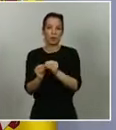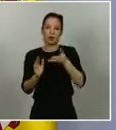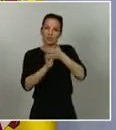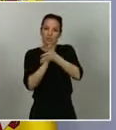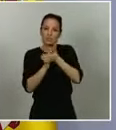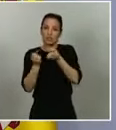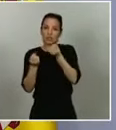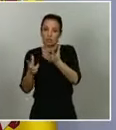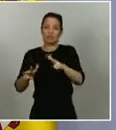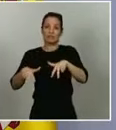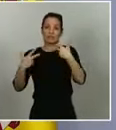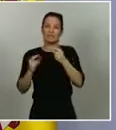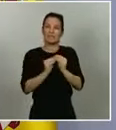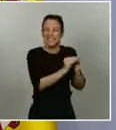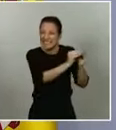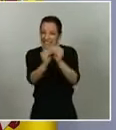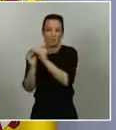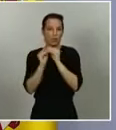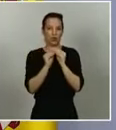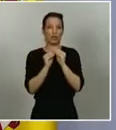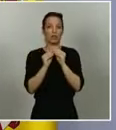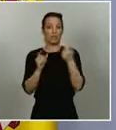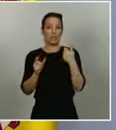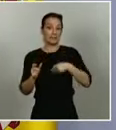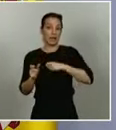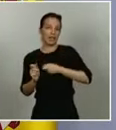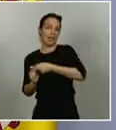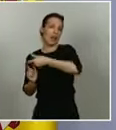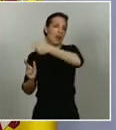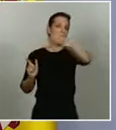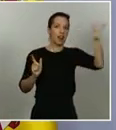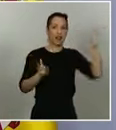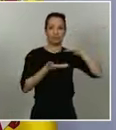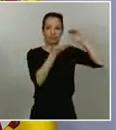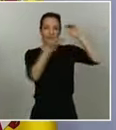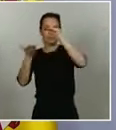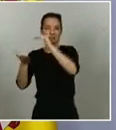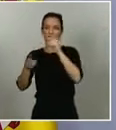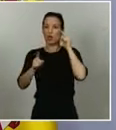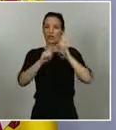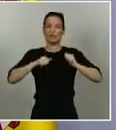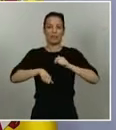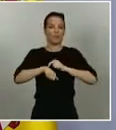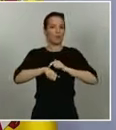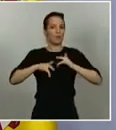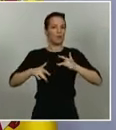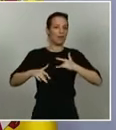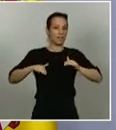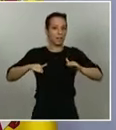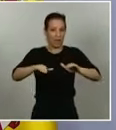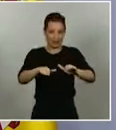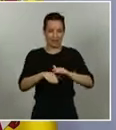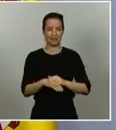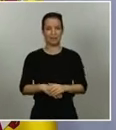que distribuirlo en todo el país, para empezar de forma simultánea. Y finalmente, como mencionaba